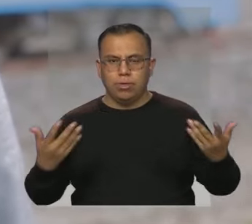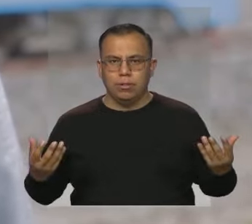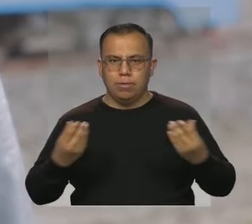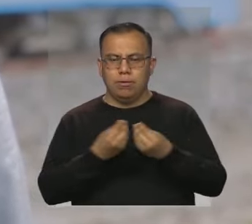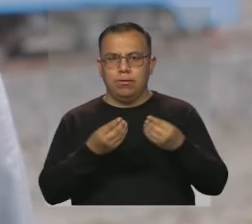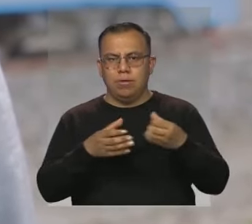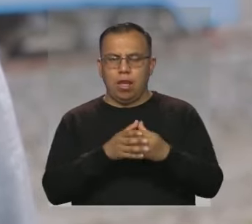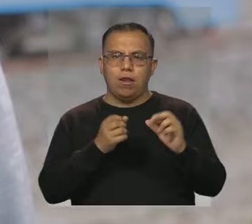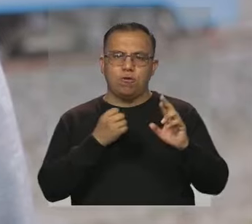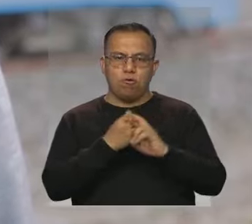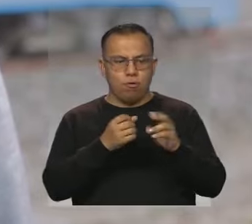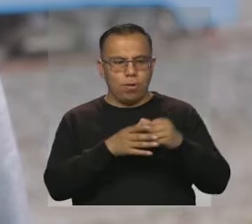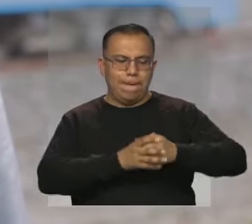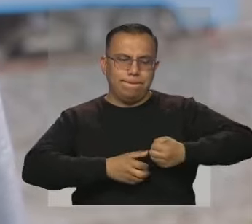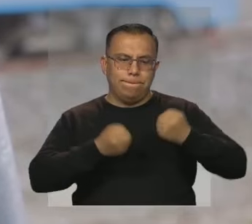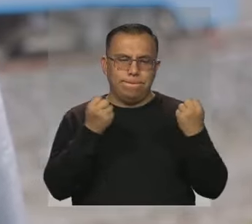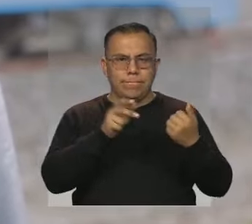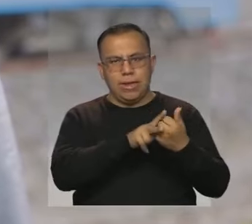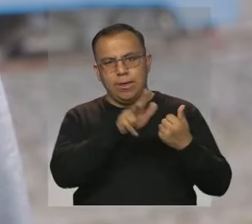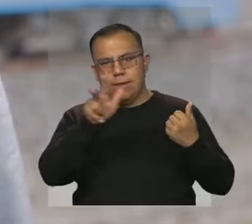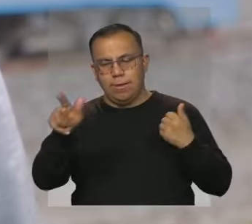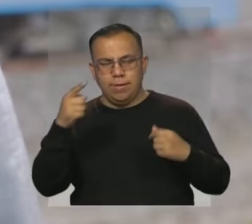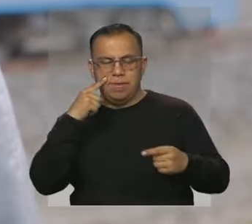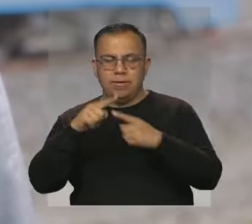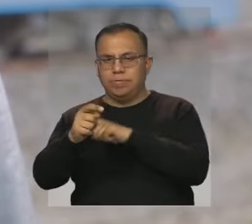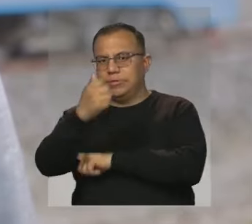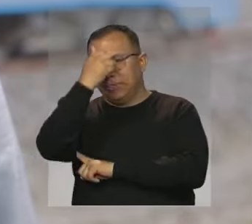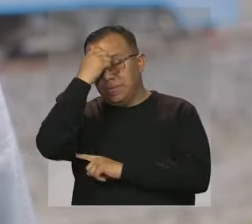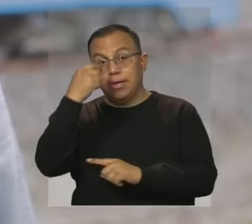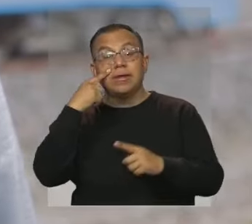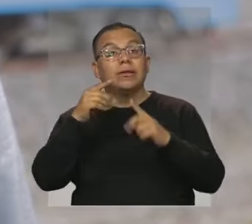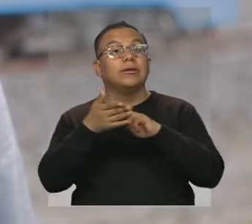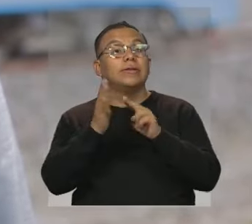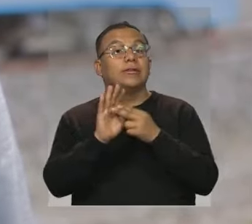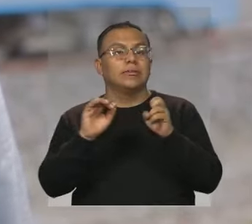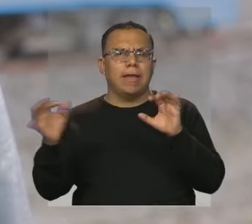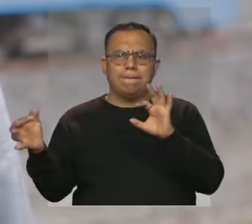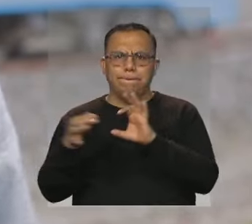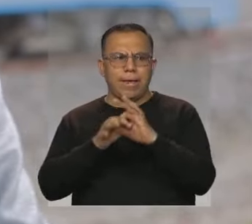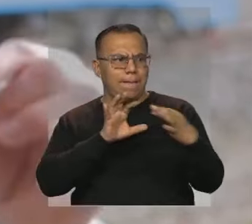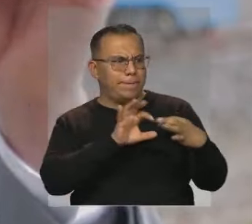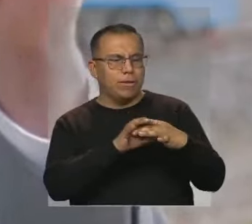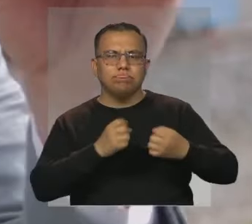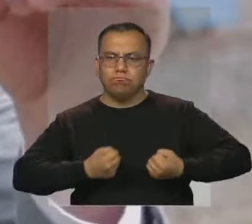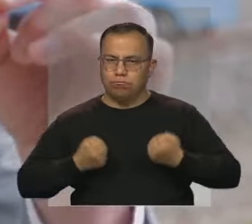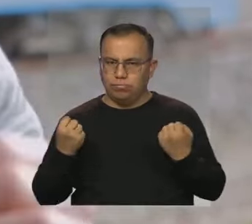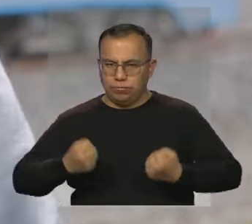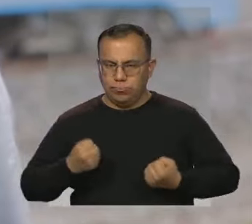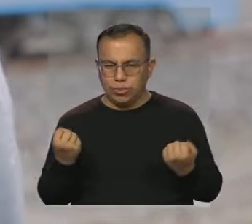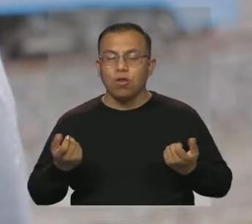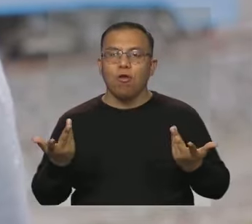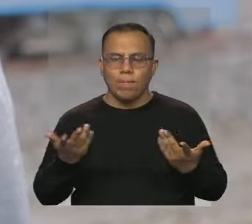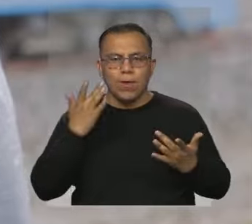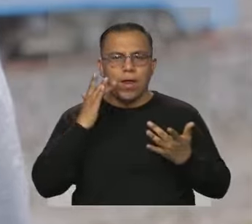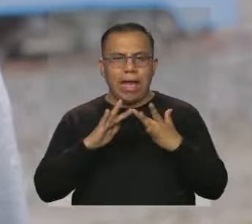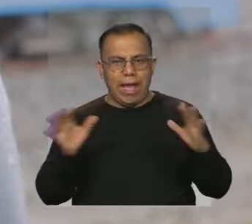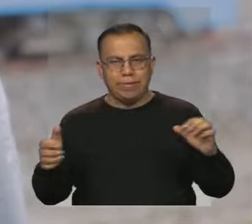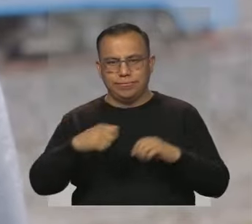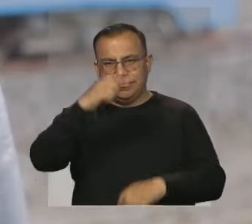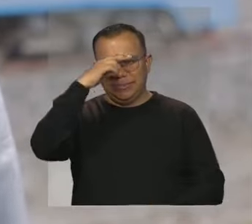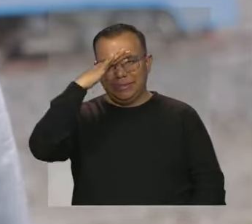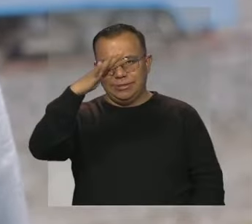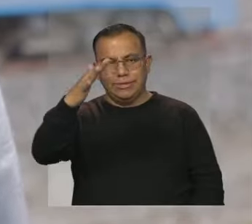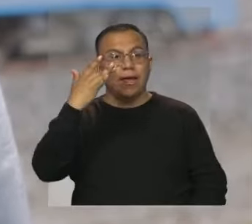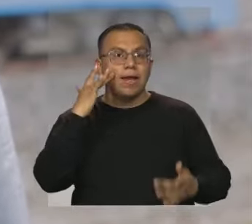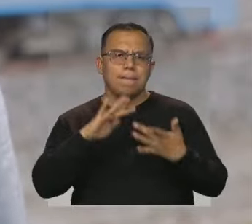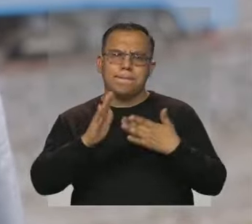de la ruta Bogotá a la red ferrea central esto nos permitirá Conectar a Bogotá finalmente con Santa Marta y generar unas